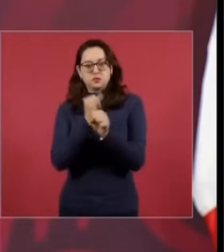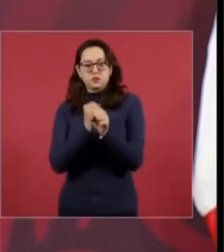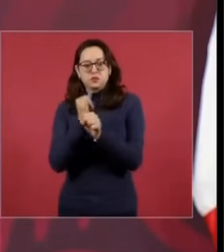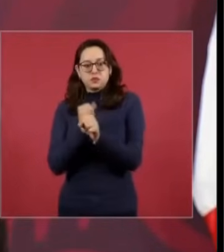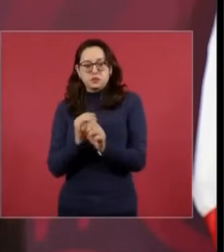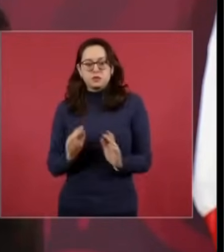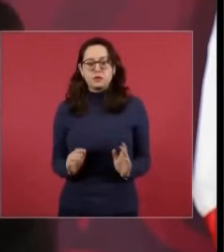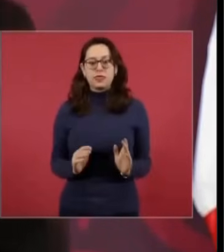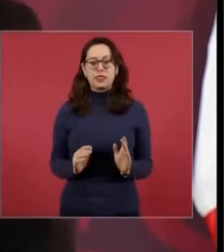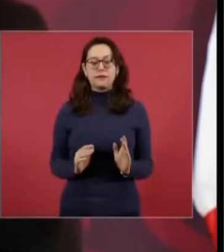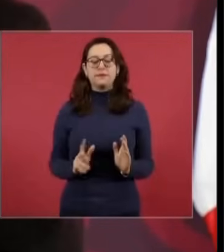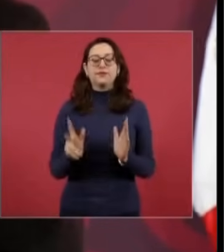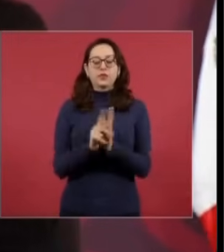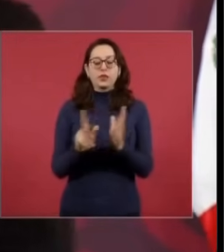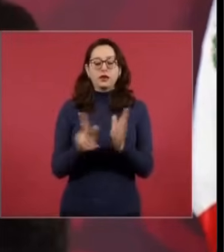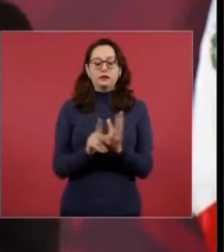2000, acaba de